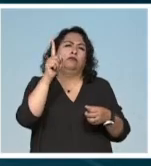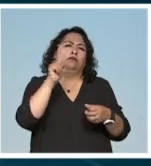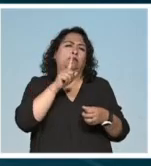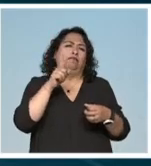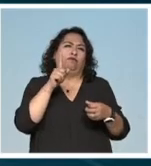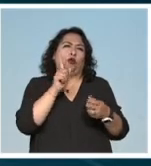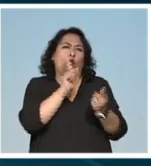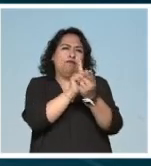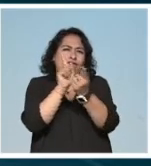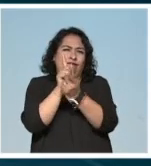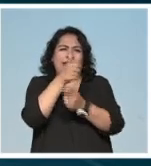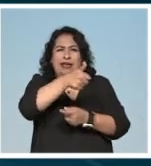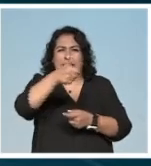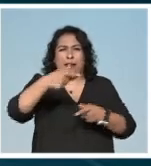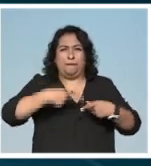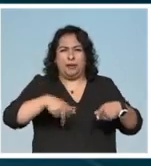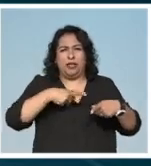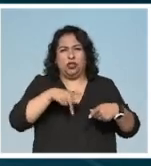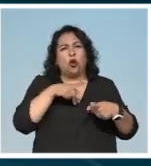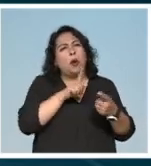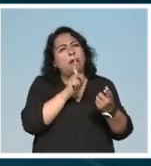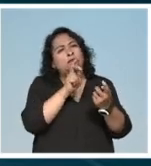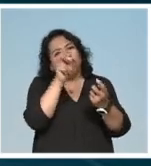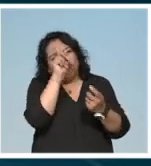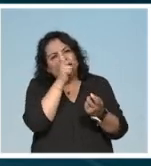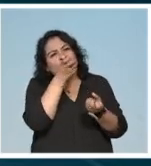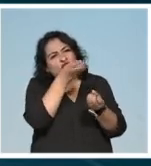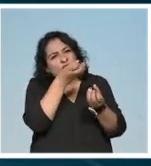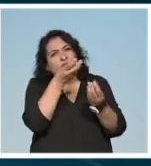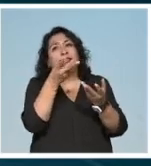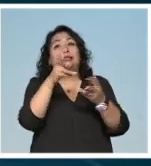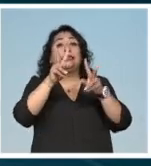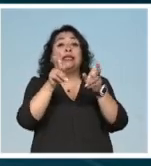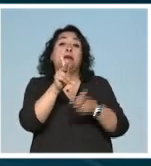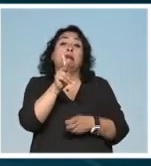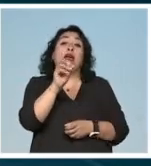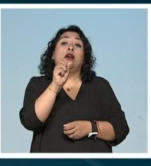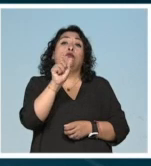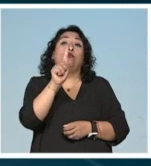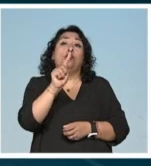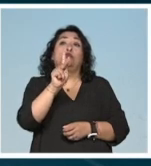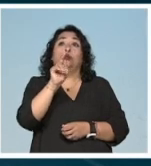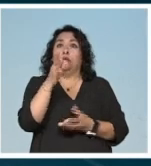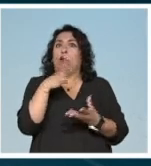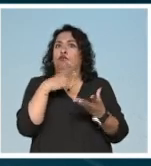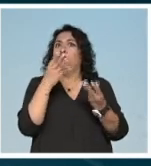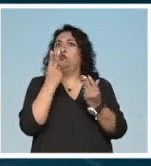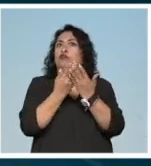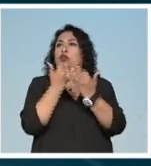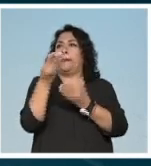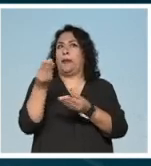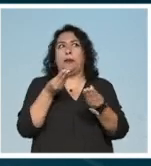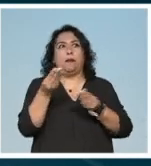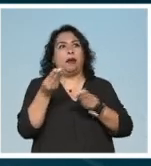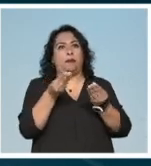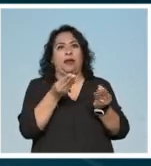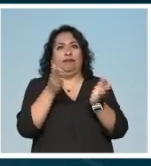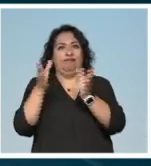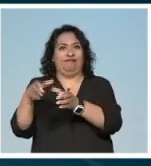personalizadas. Este año vamos a trabajar más los temas de postproducción por la cantidad de proyectos que llegaron en etapa